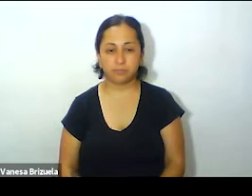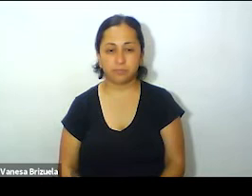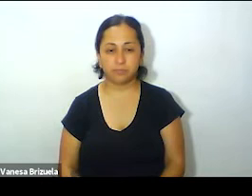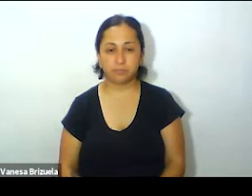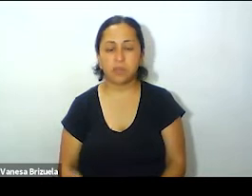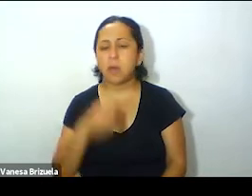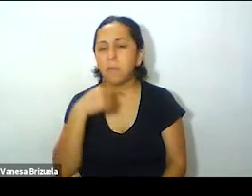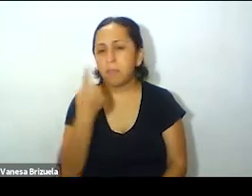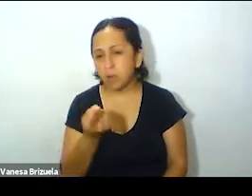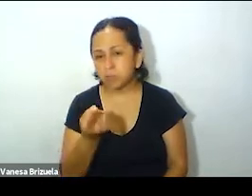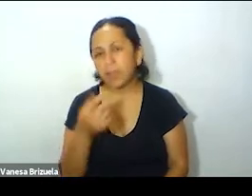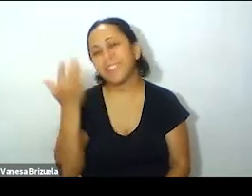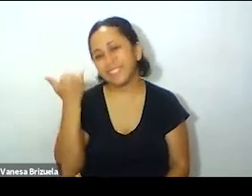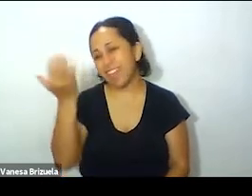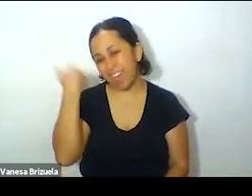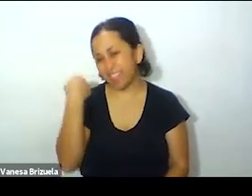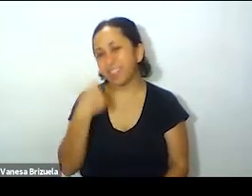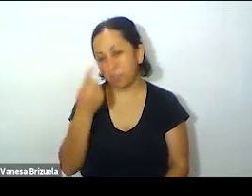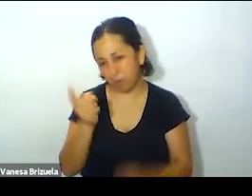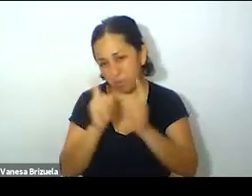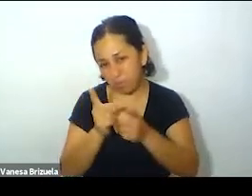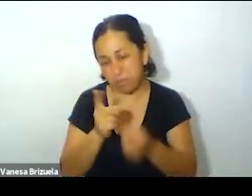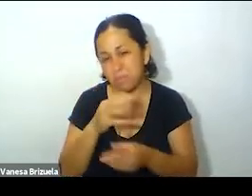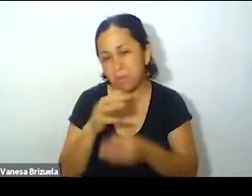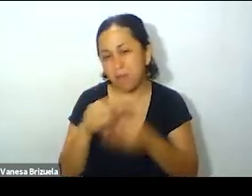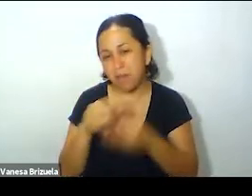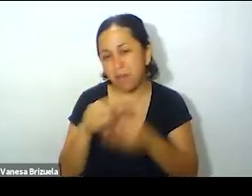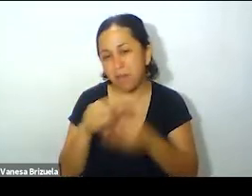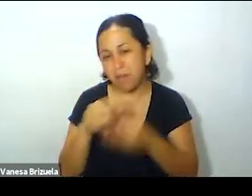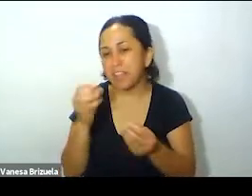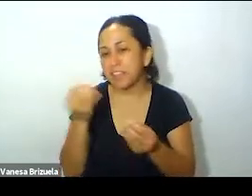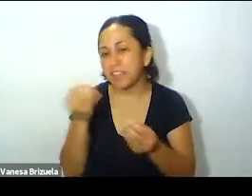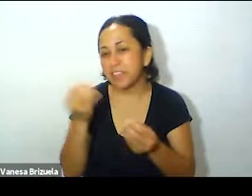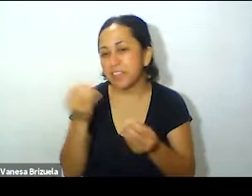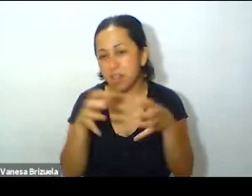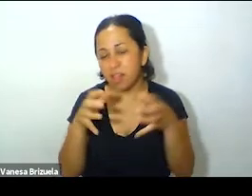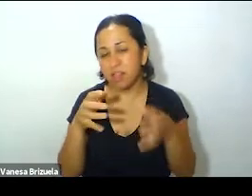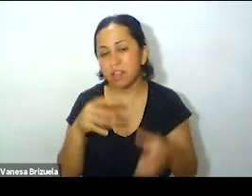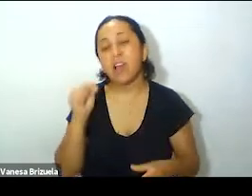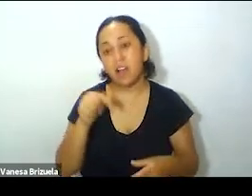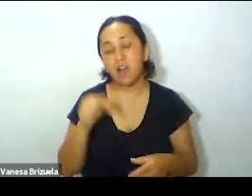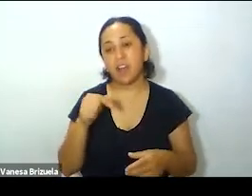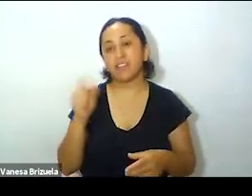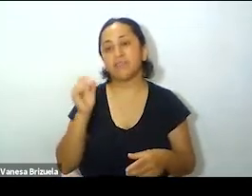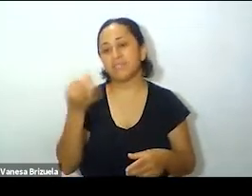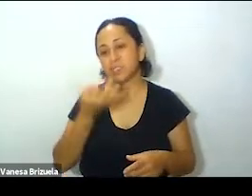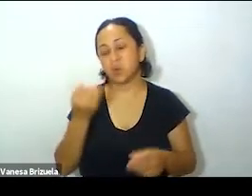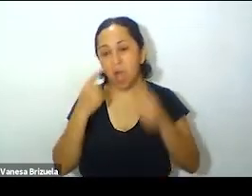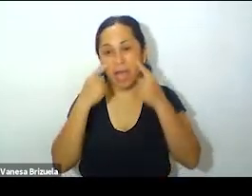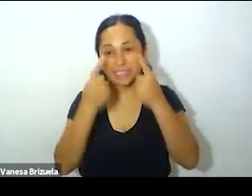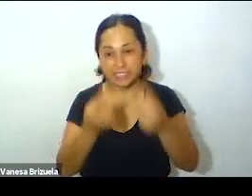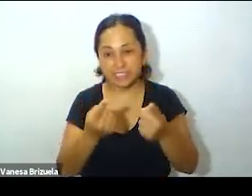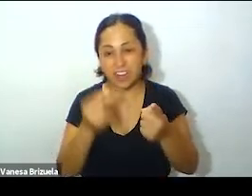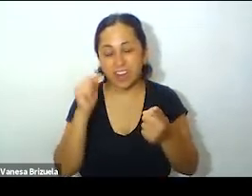¿Qué familias tipográficas conocen? Bueno, ya ahí estuvimos mencionando algunas, seguramente ahora van a prestar más